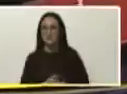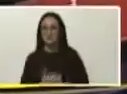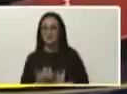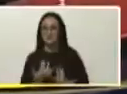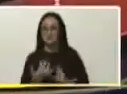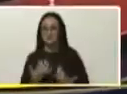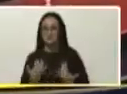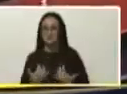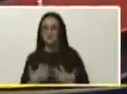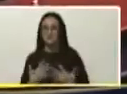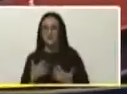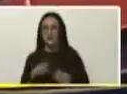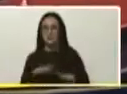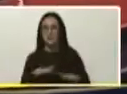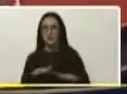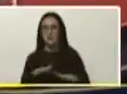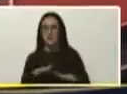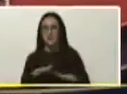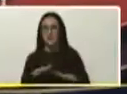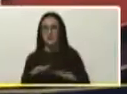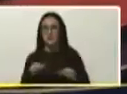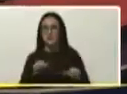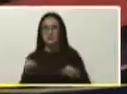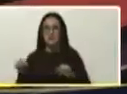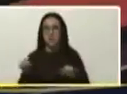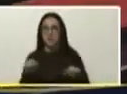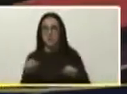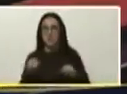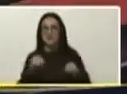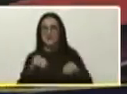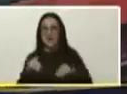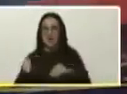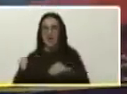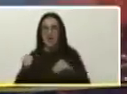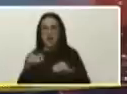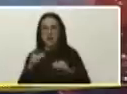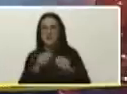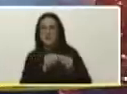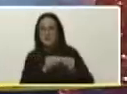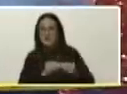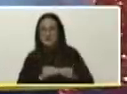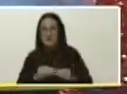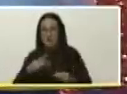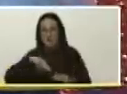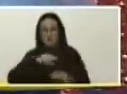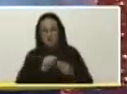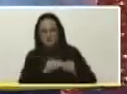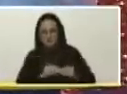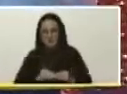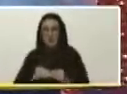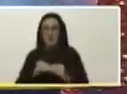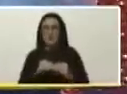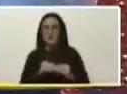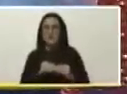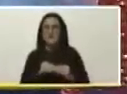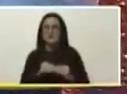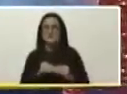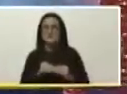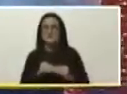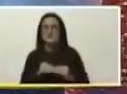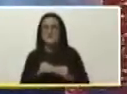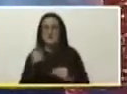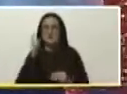combatido por el movimiento y por la sal. ¿Y ustedes lo recuperaron? Y nosotros lo recuperamos, pero esa es la parte... ¿En fecha